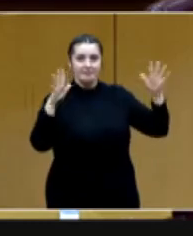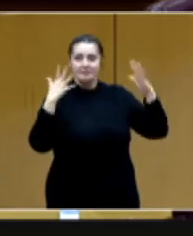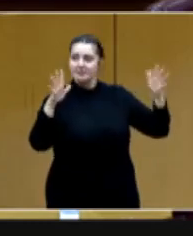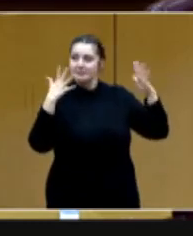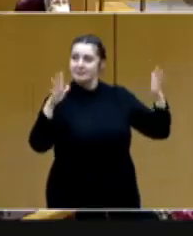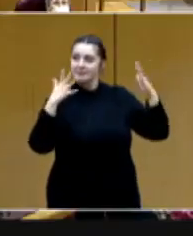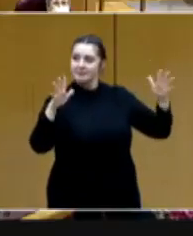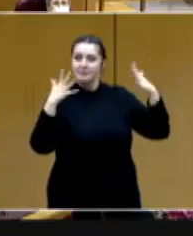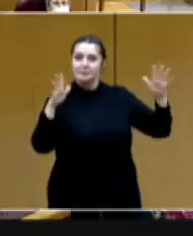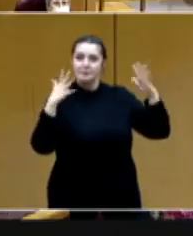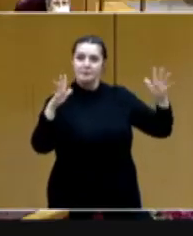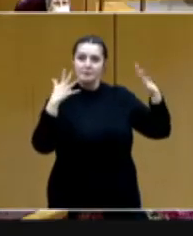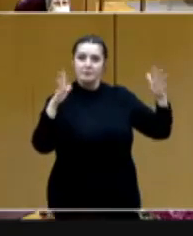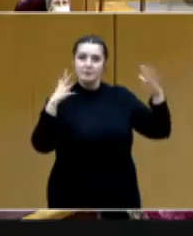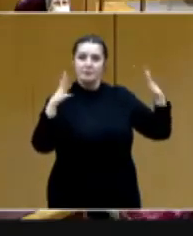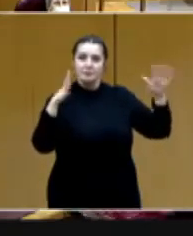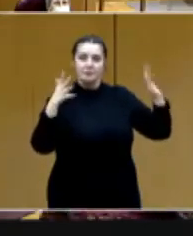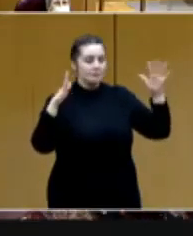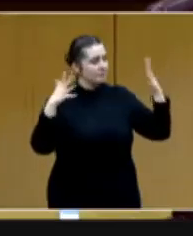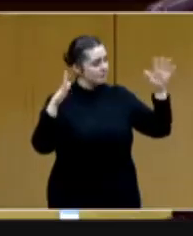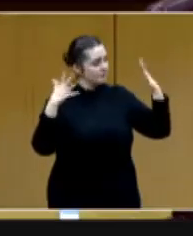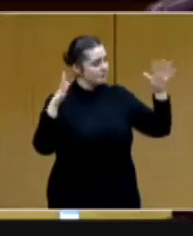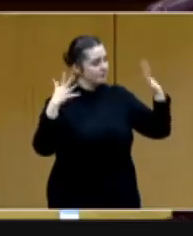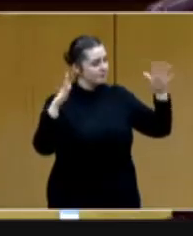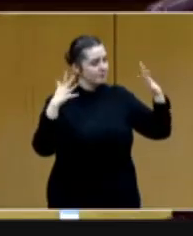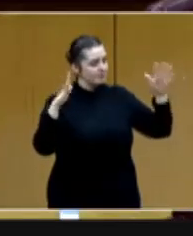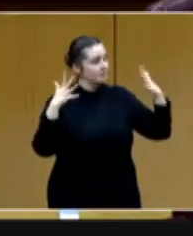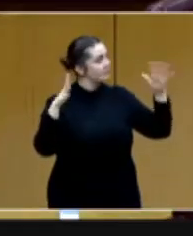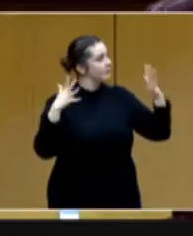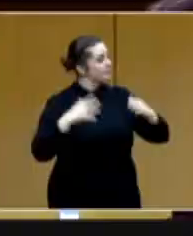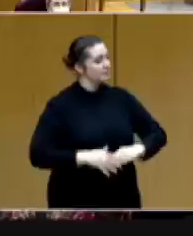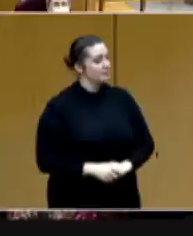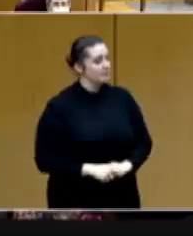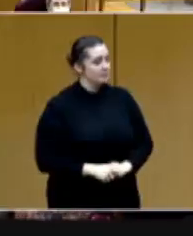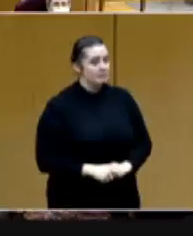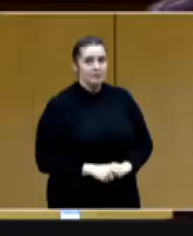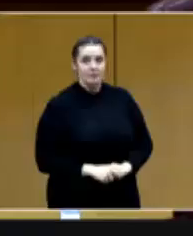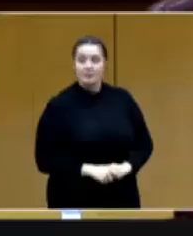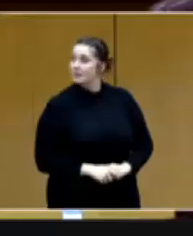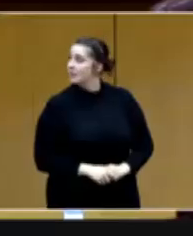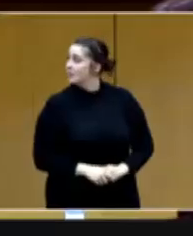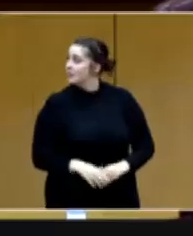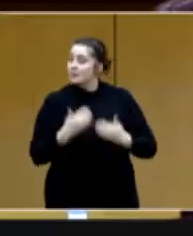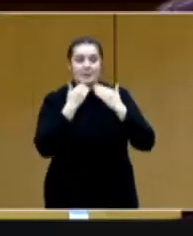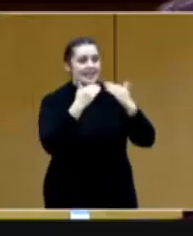Muchas gracias a todos Muchas gracias a todos